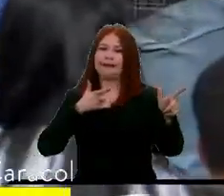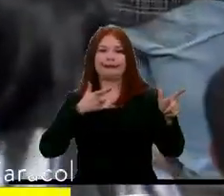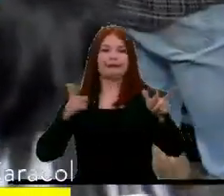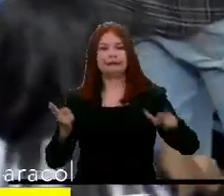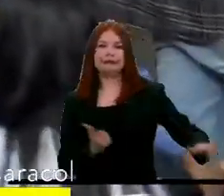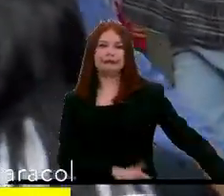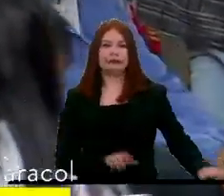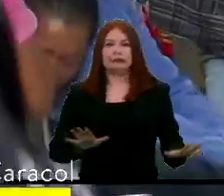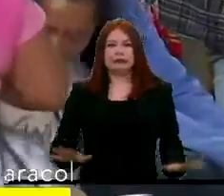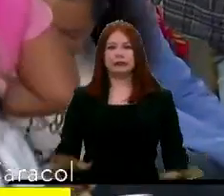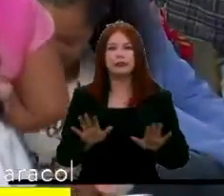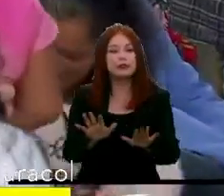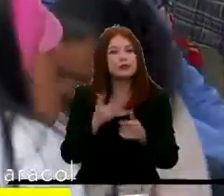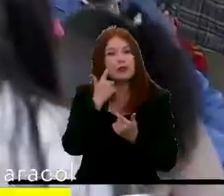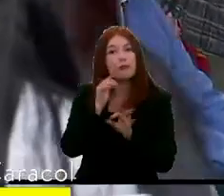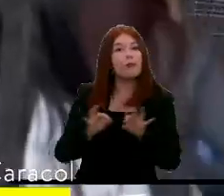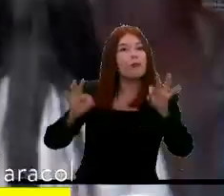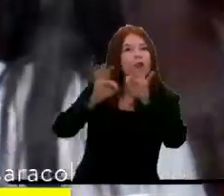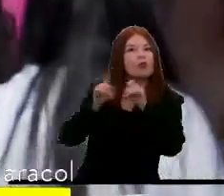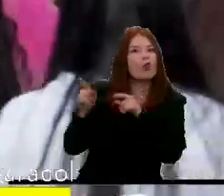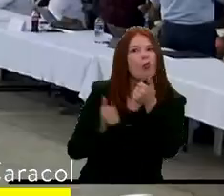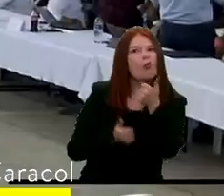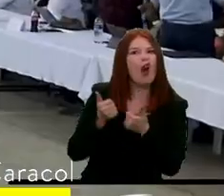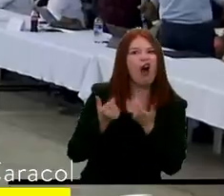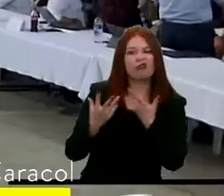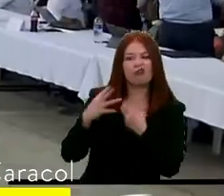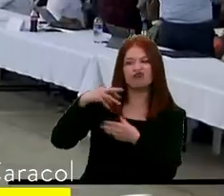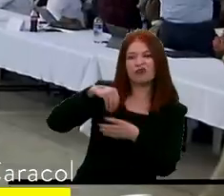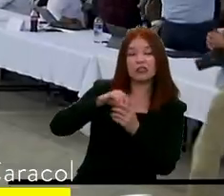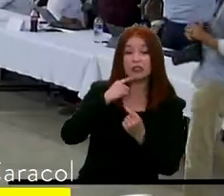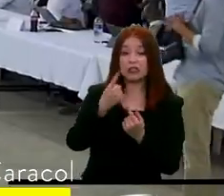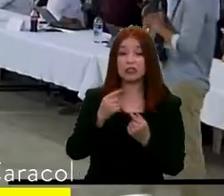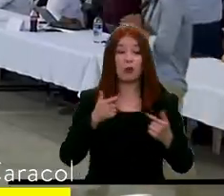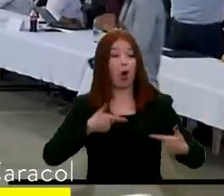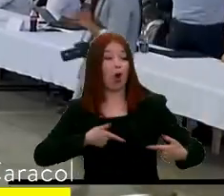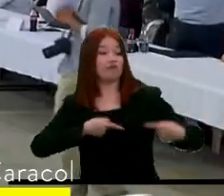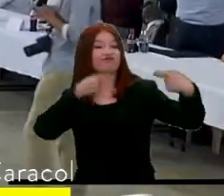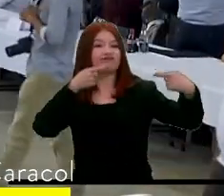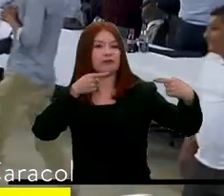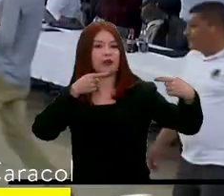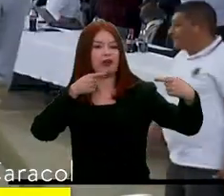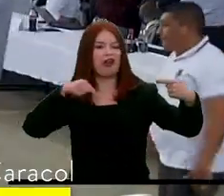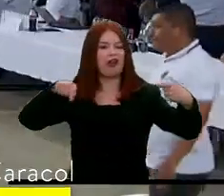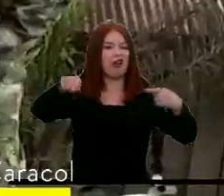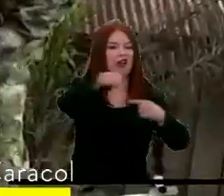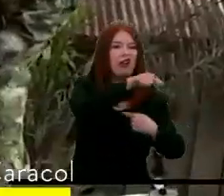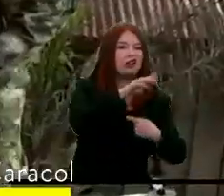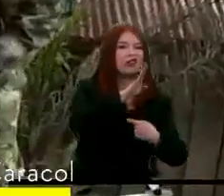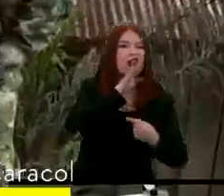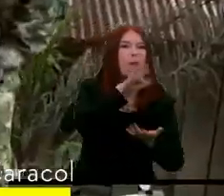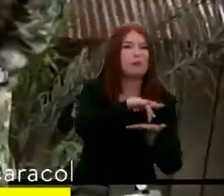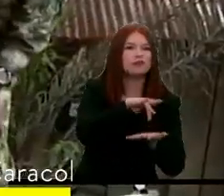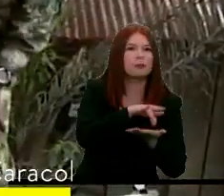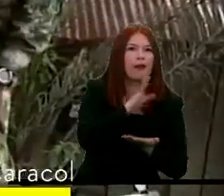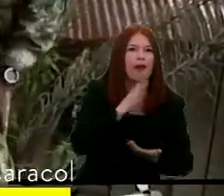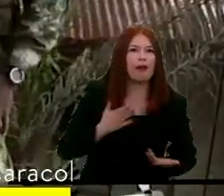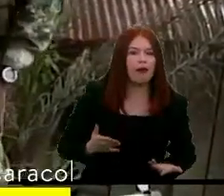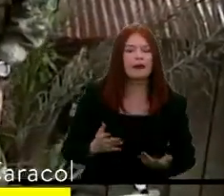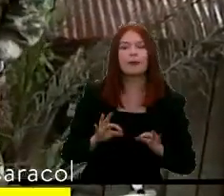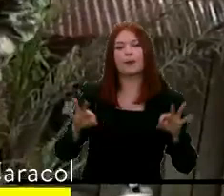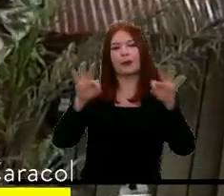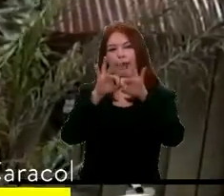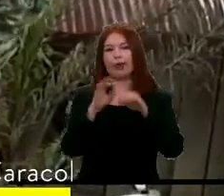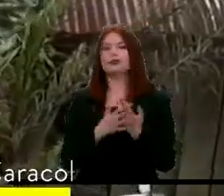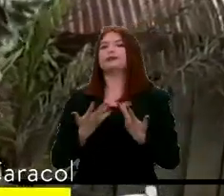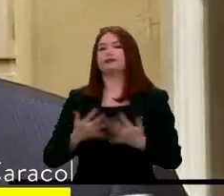embargo, necesitamos conocer qué implica este cese multilateral y a qué actores involucra. Desde ya, el exnegociador de